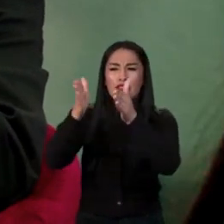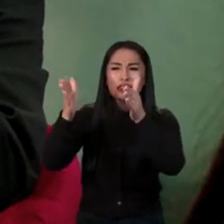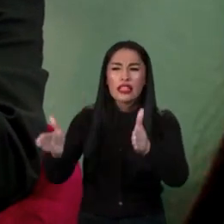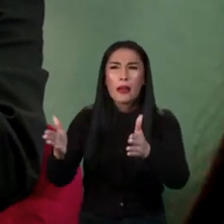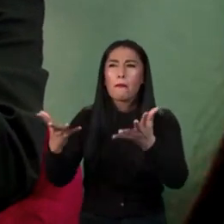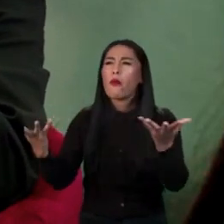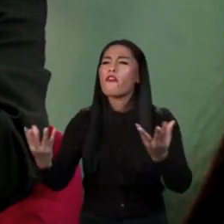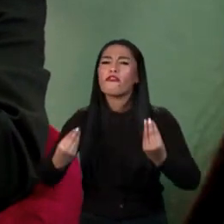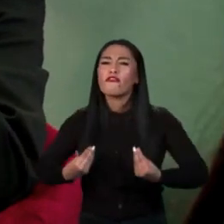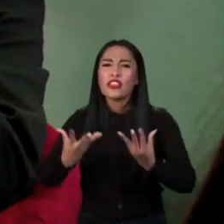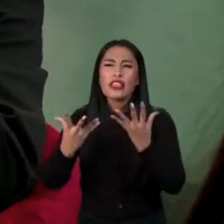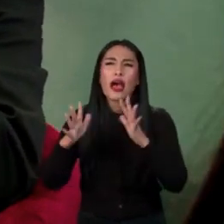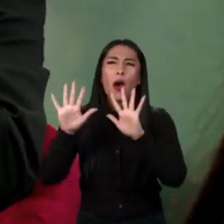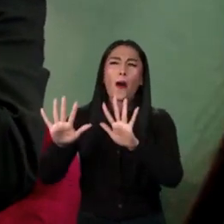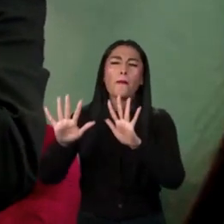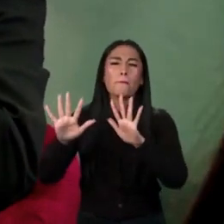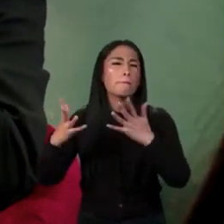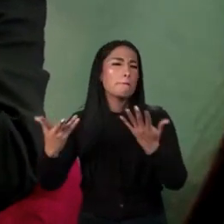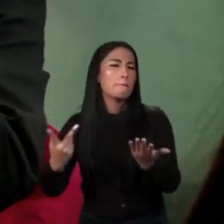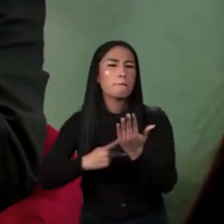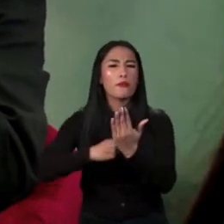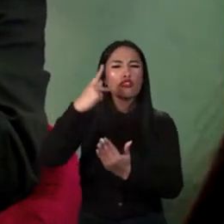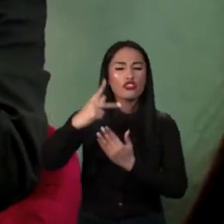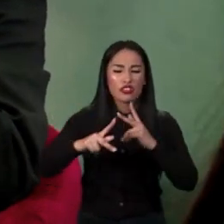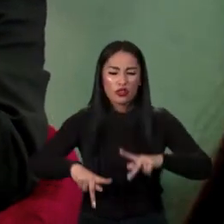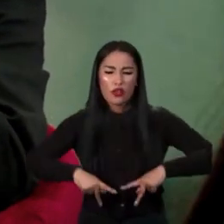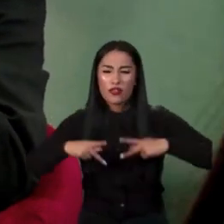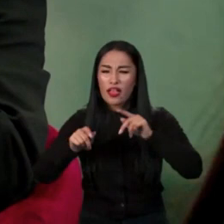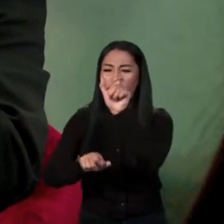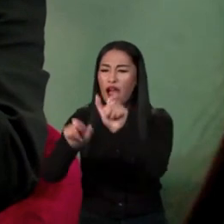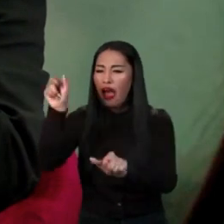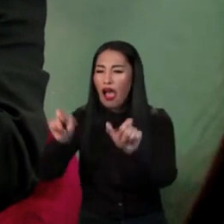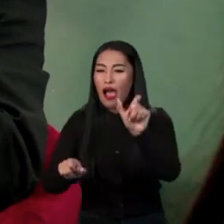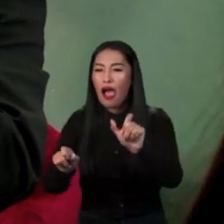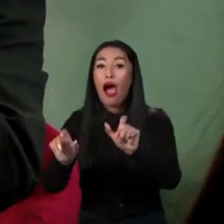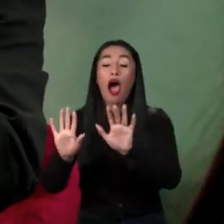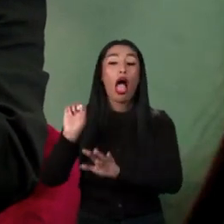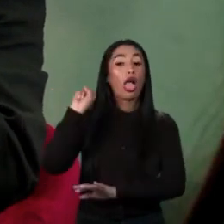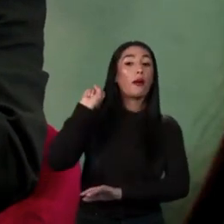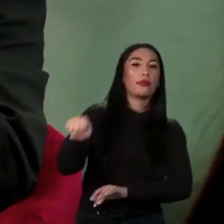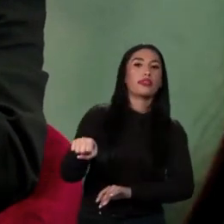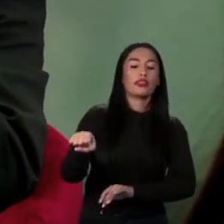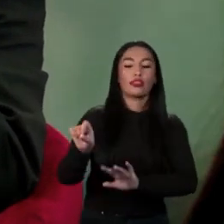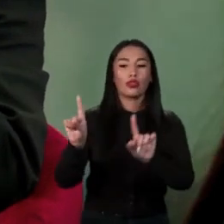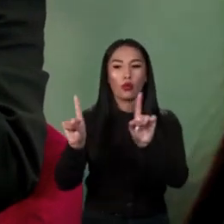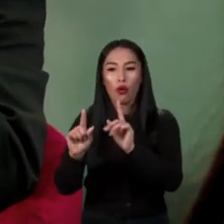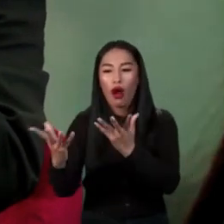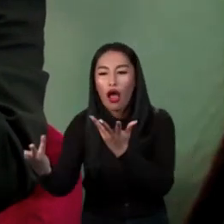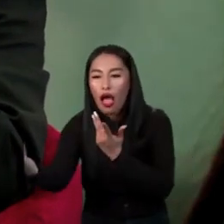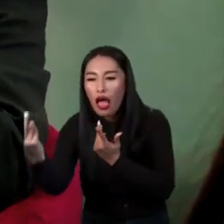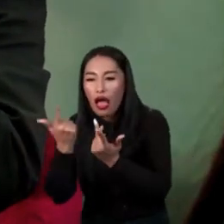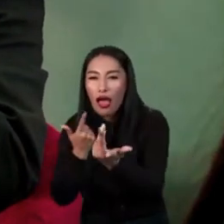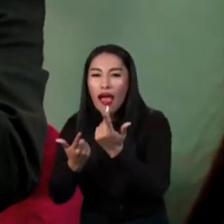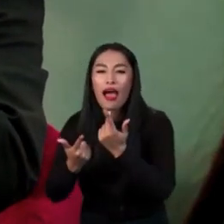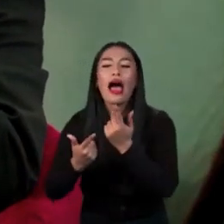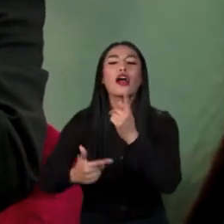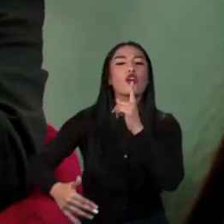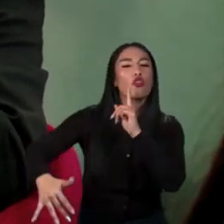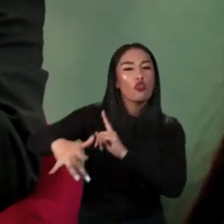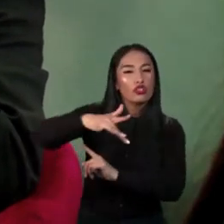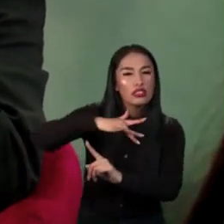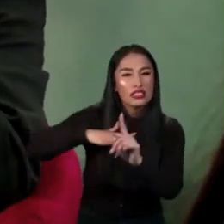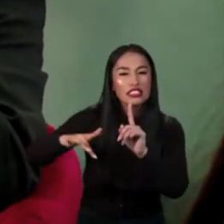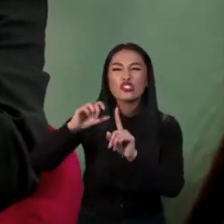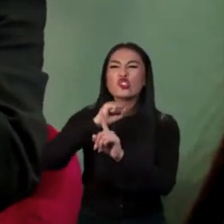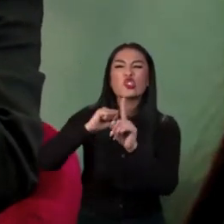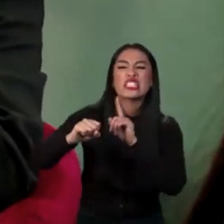de las personas y nos compete permanentemente tener una actitud de lectura atenta, lo mencionaba antes, sobre lo que la